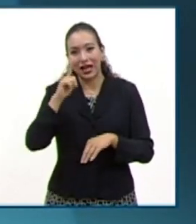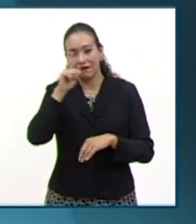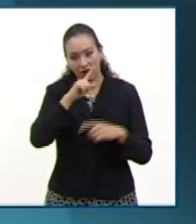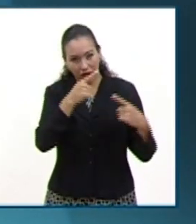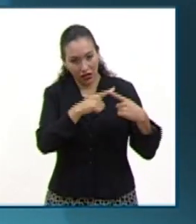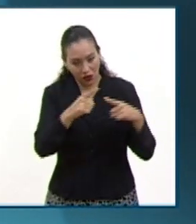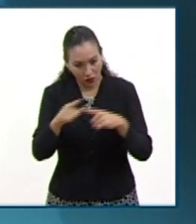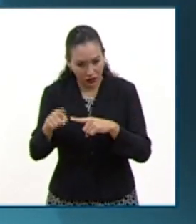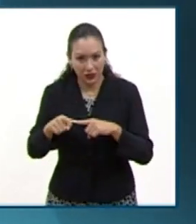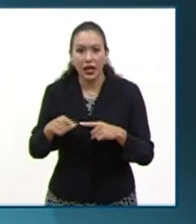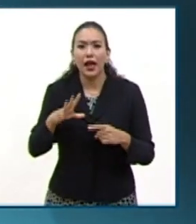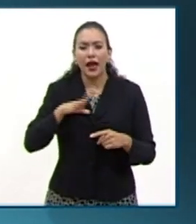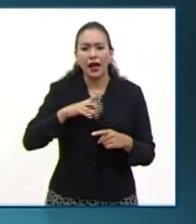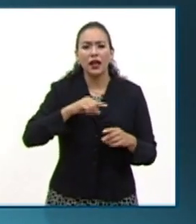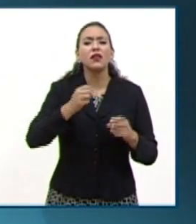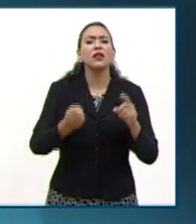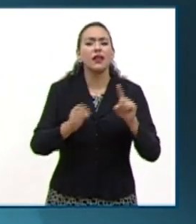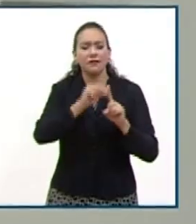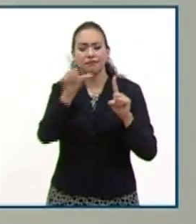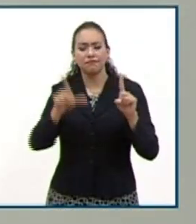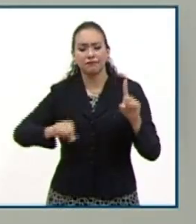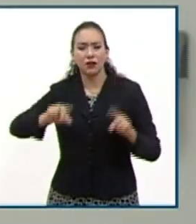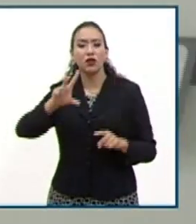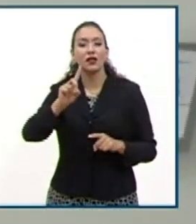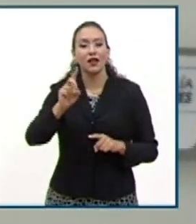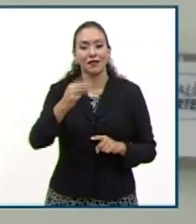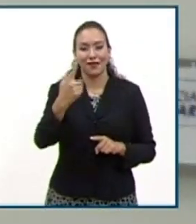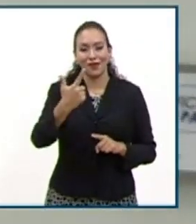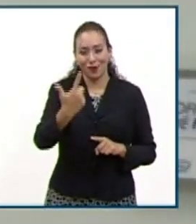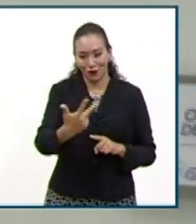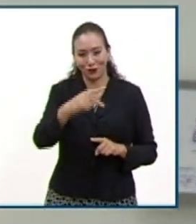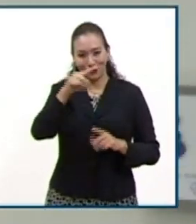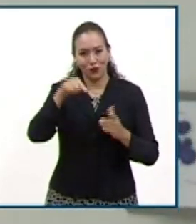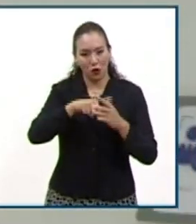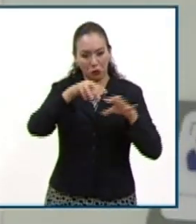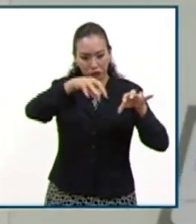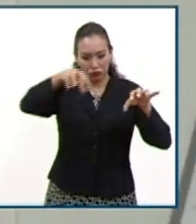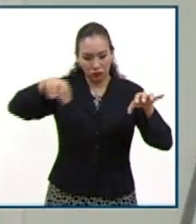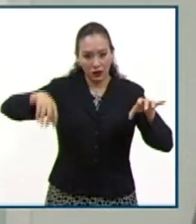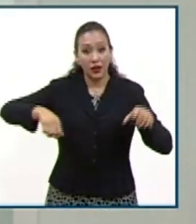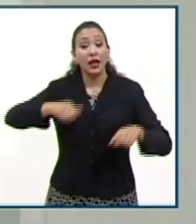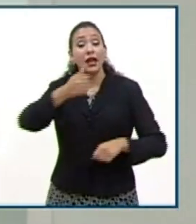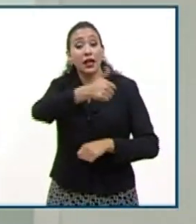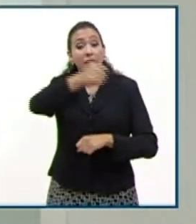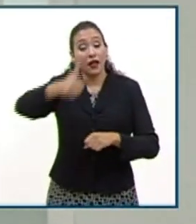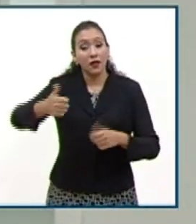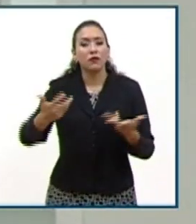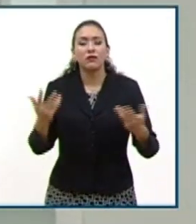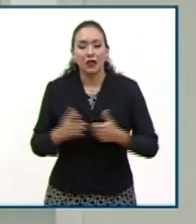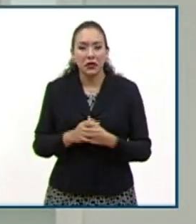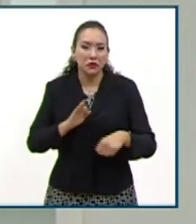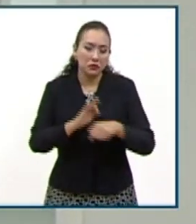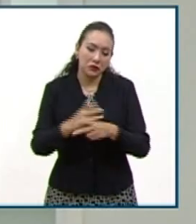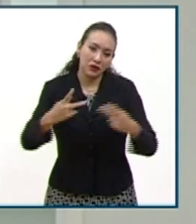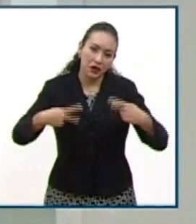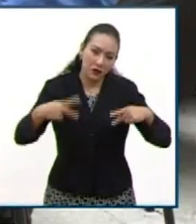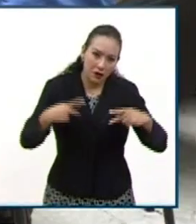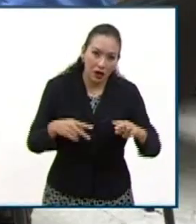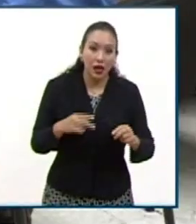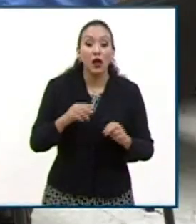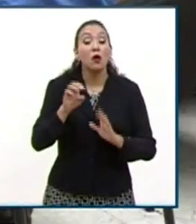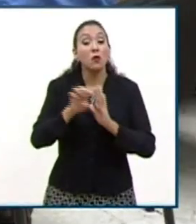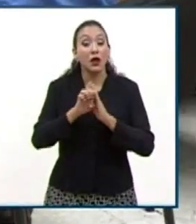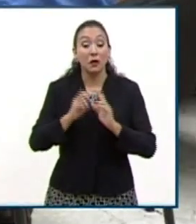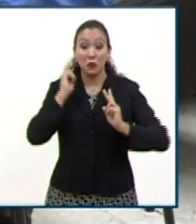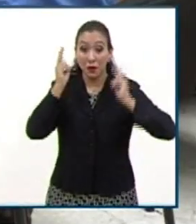32 sedes en todo el país. Brinda servicios a sobrevivientes de feminicidio y víctimas indirectas, realiza visitas